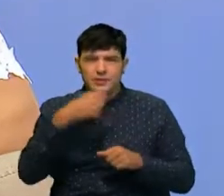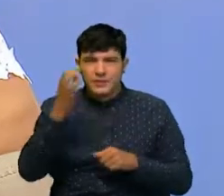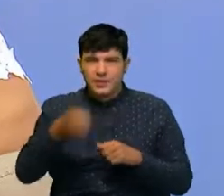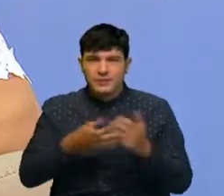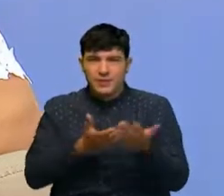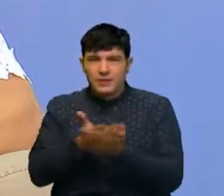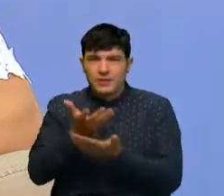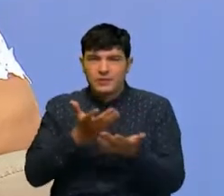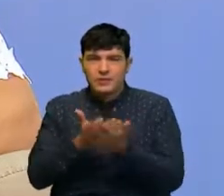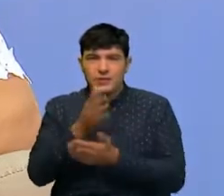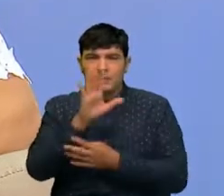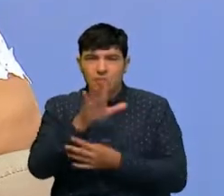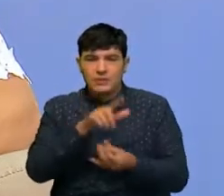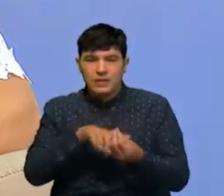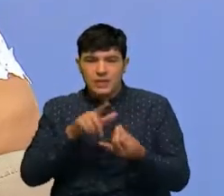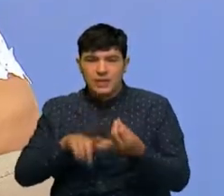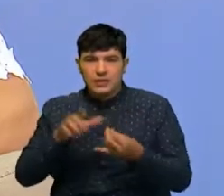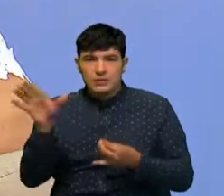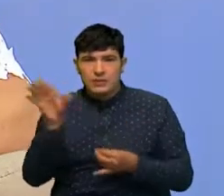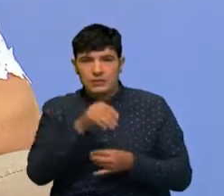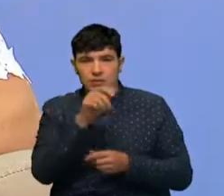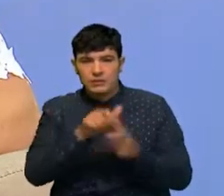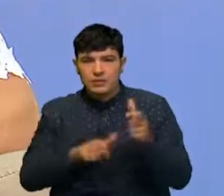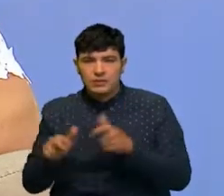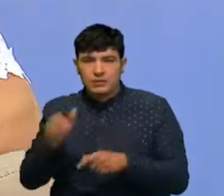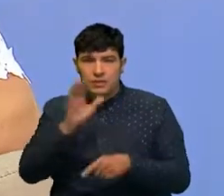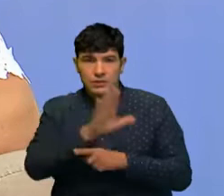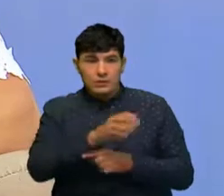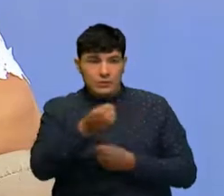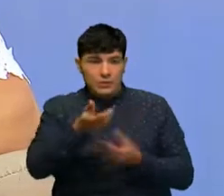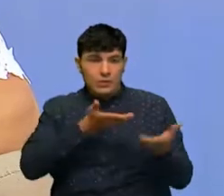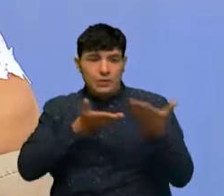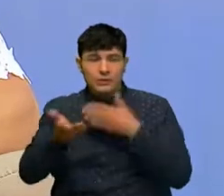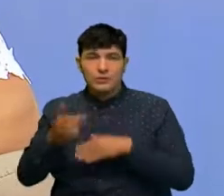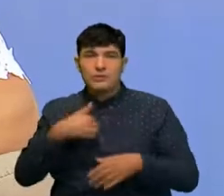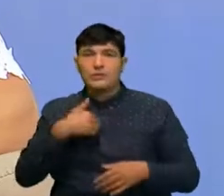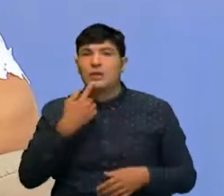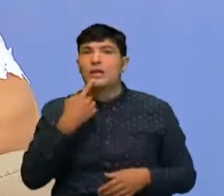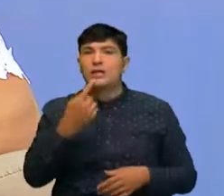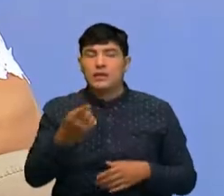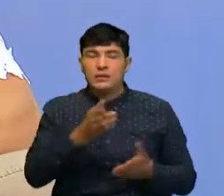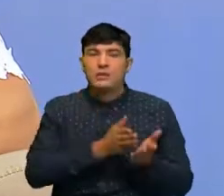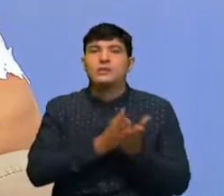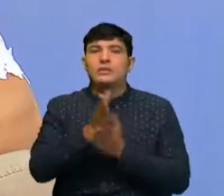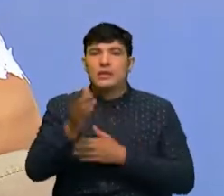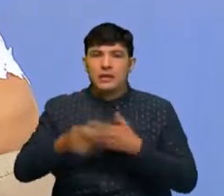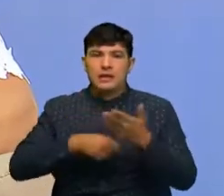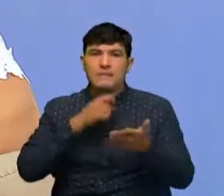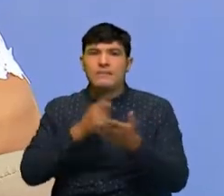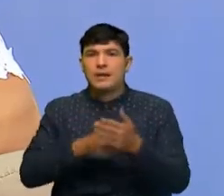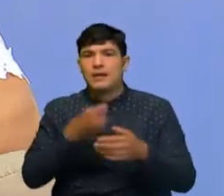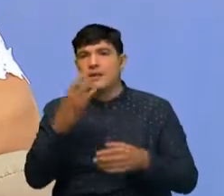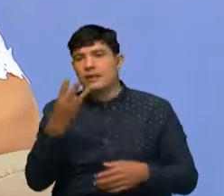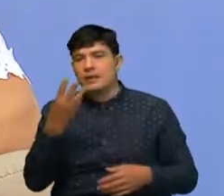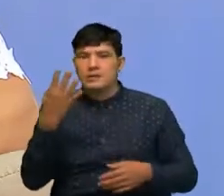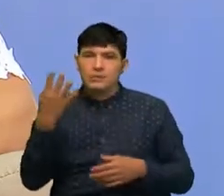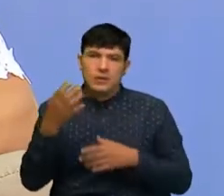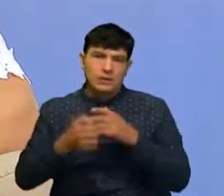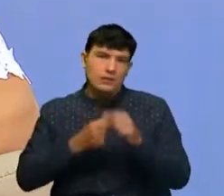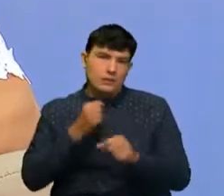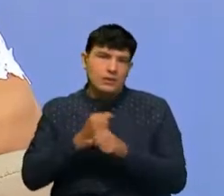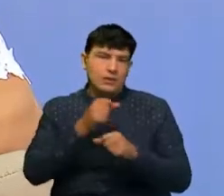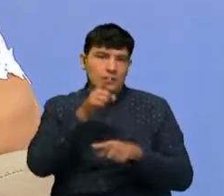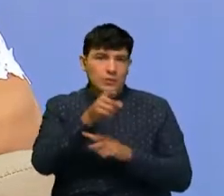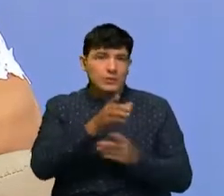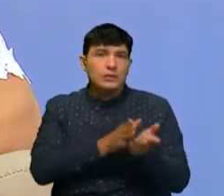que le doy en estos casos a las personas que están en esas condiciones, le digo, sigan cotizando, le faltan 3, 4 añitos, trate de seguir